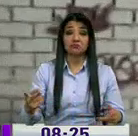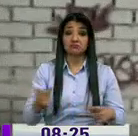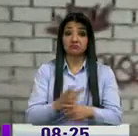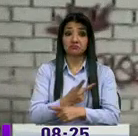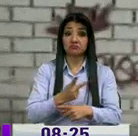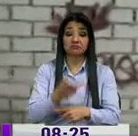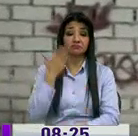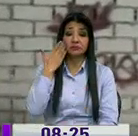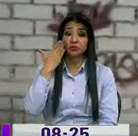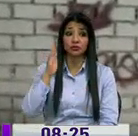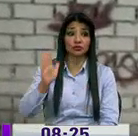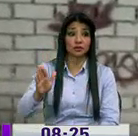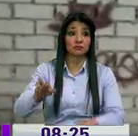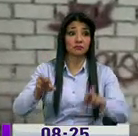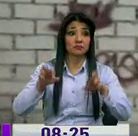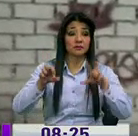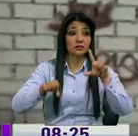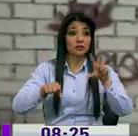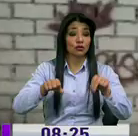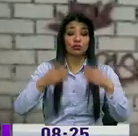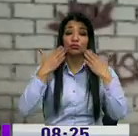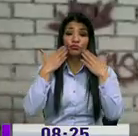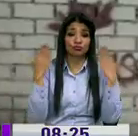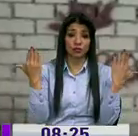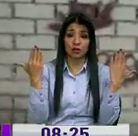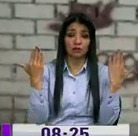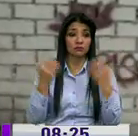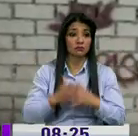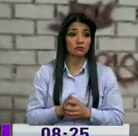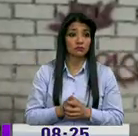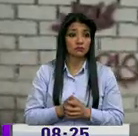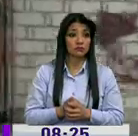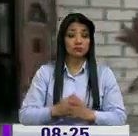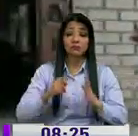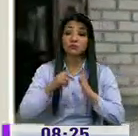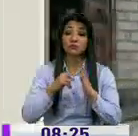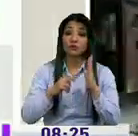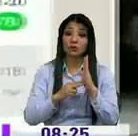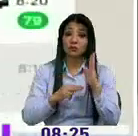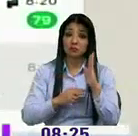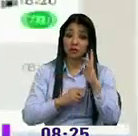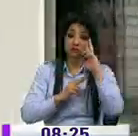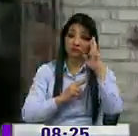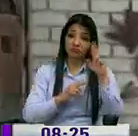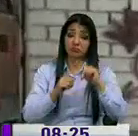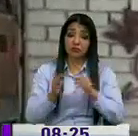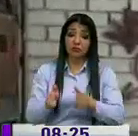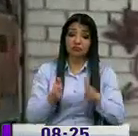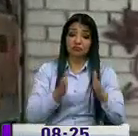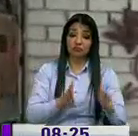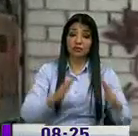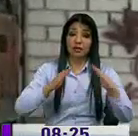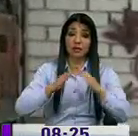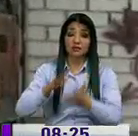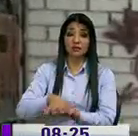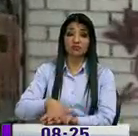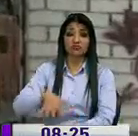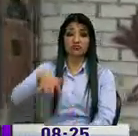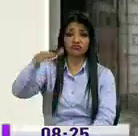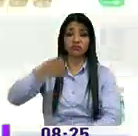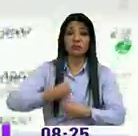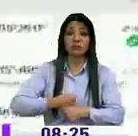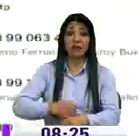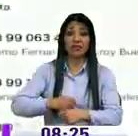esto es permitido, yo desconozco ahí, debe existir una ordenanza, pero si al lado hay una casa y te ponen una cantidad de estos